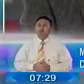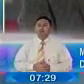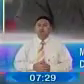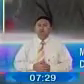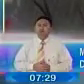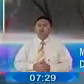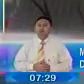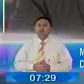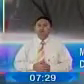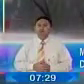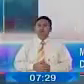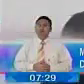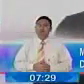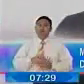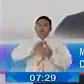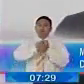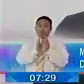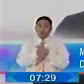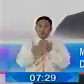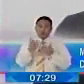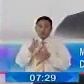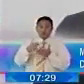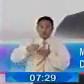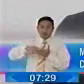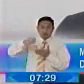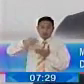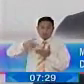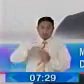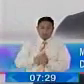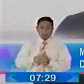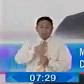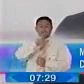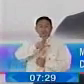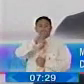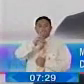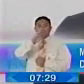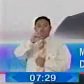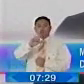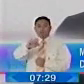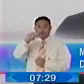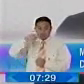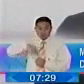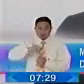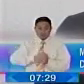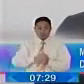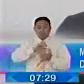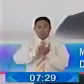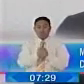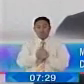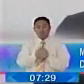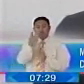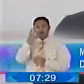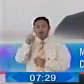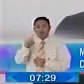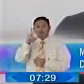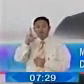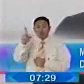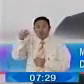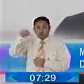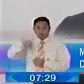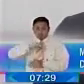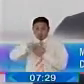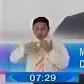esperamos firmar el contrato en el mes de noviembre. Él tiene un plazo de 360 días de ejecución. Estamos hablando que en noviembre del 2021 debería